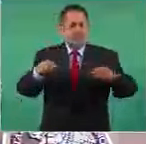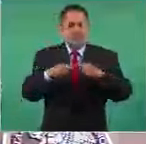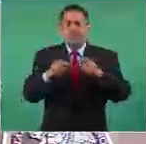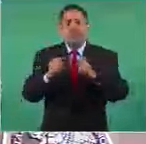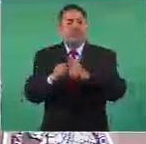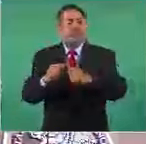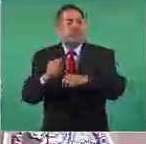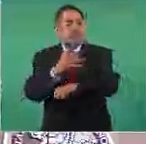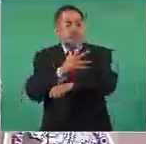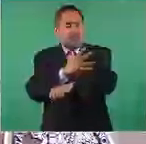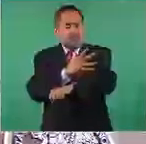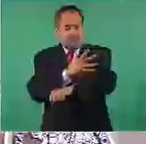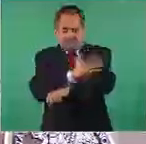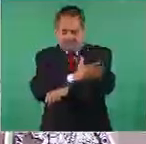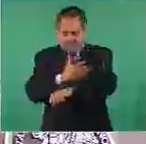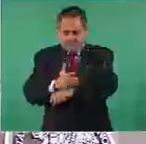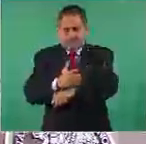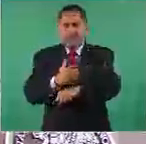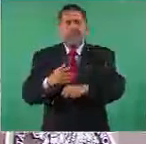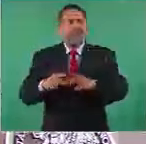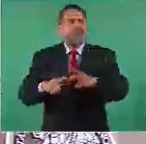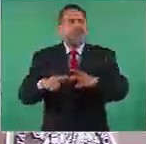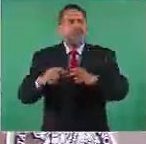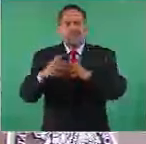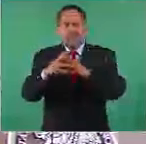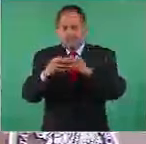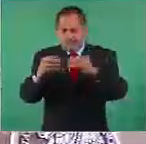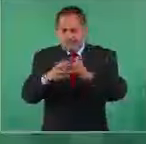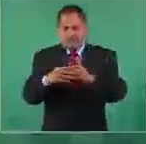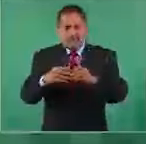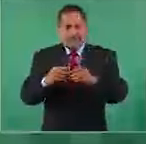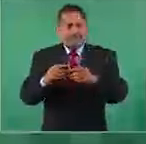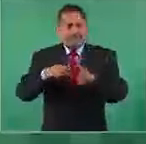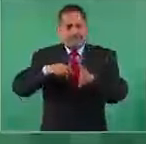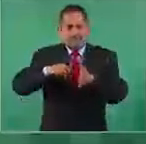frutales y maderables. Y están trabajando